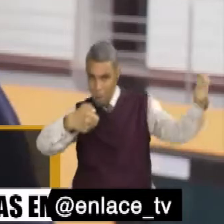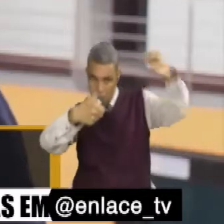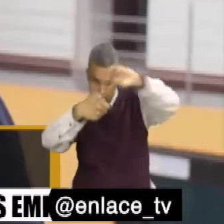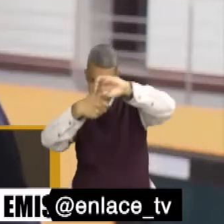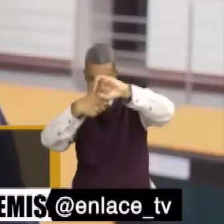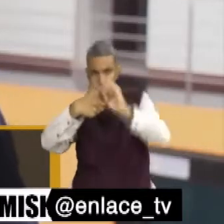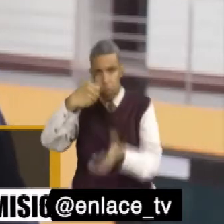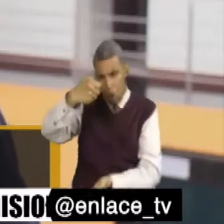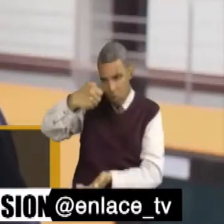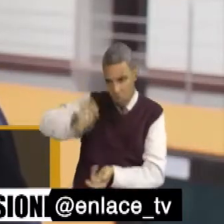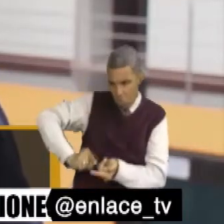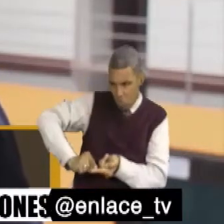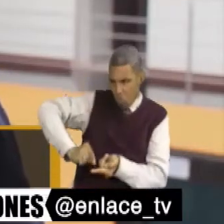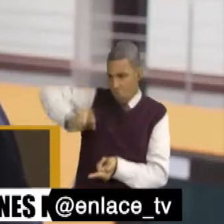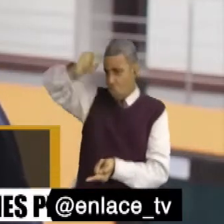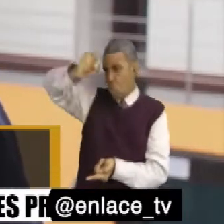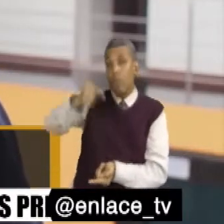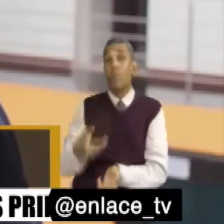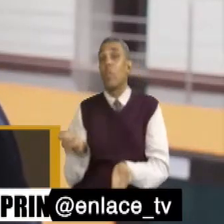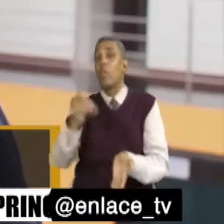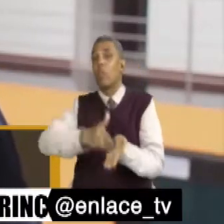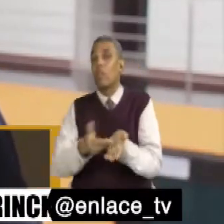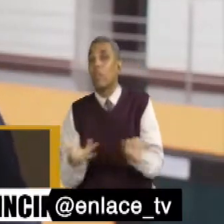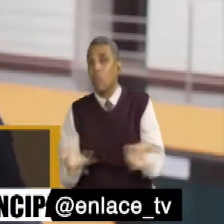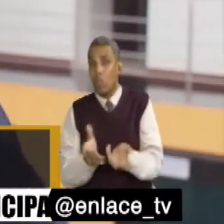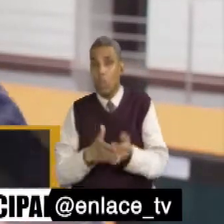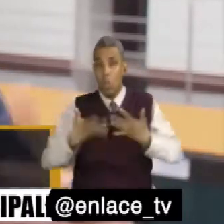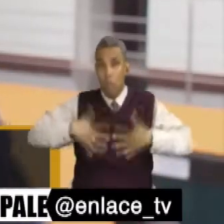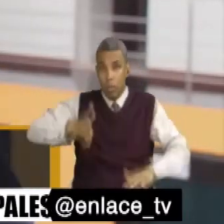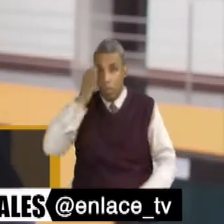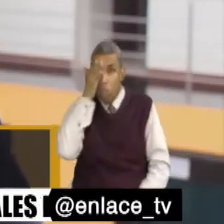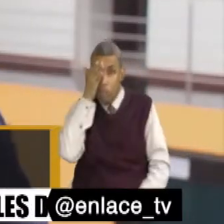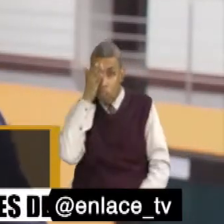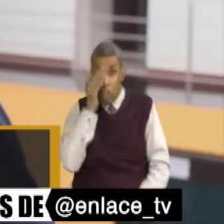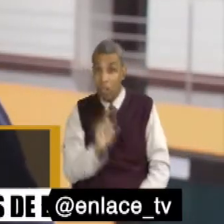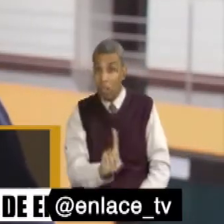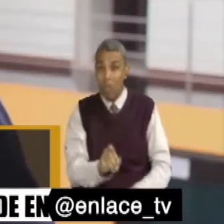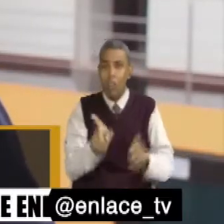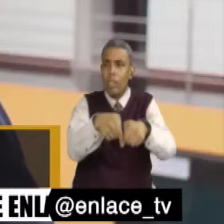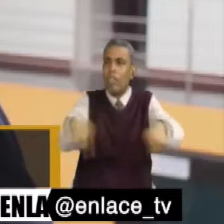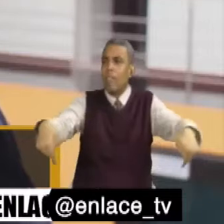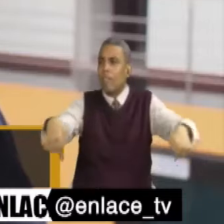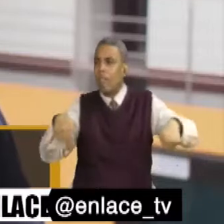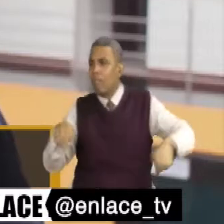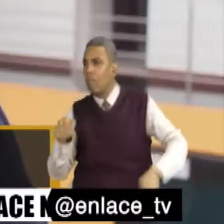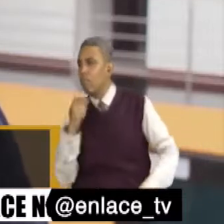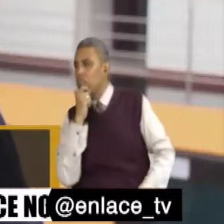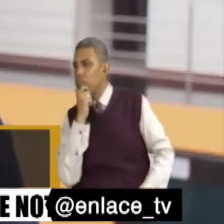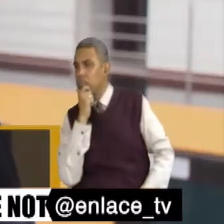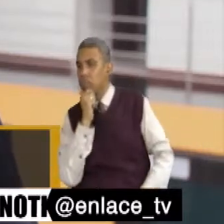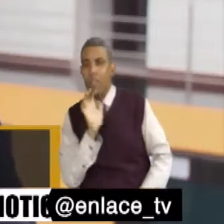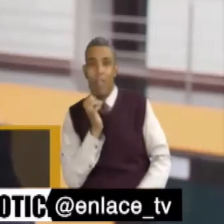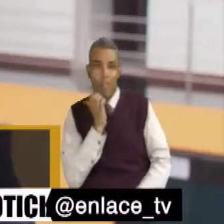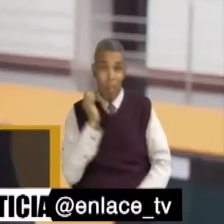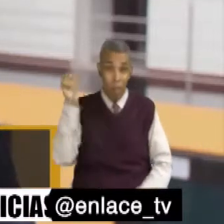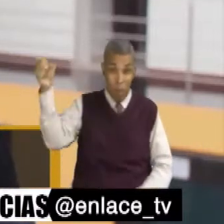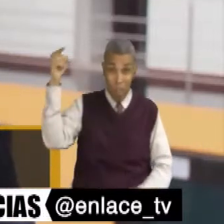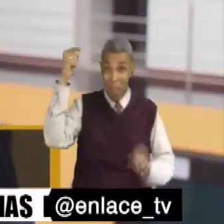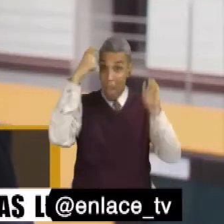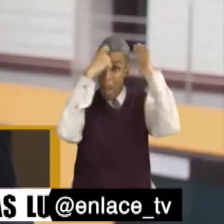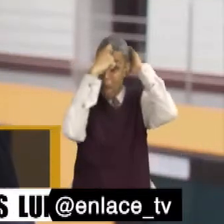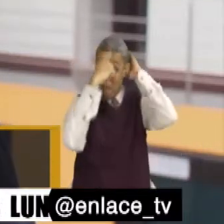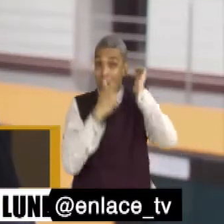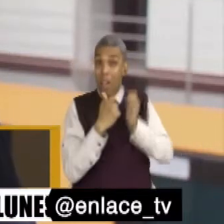los sitios certificados, por ejemplo, llevarlo al cuerpo de bomberos, ellos le prestan